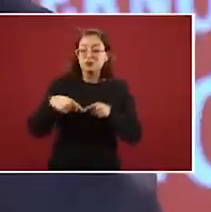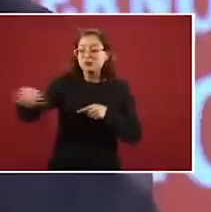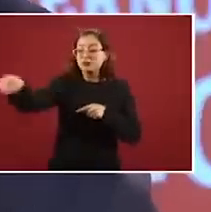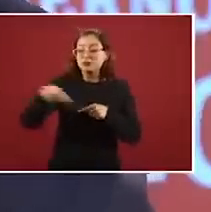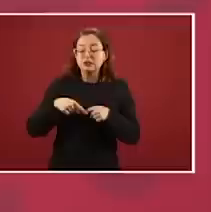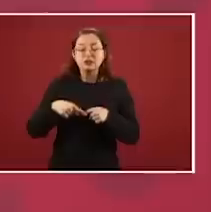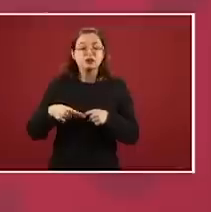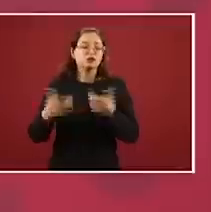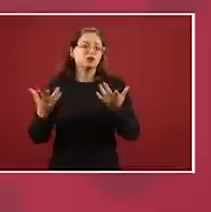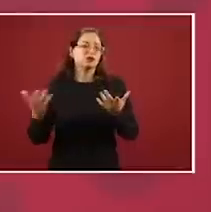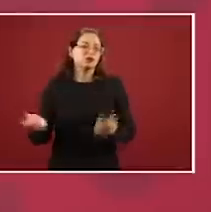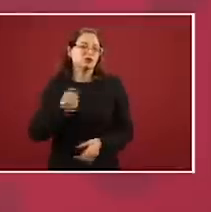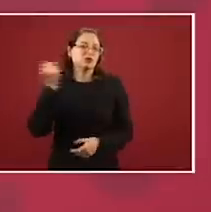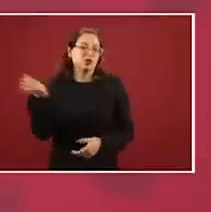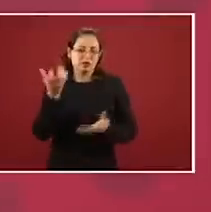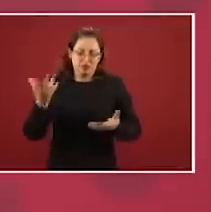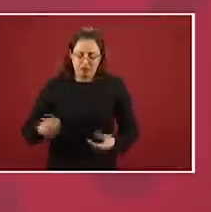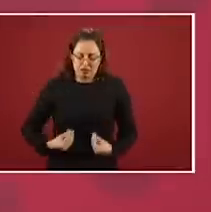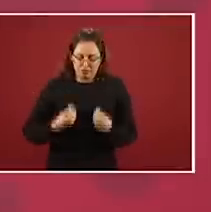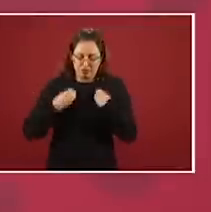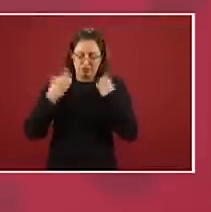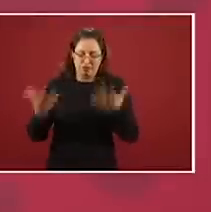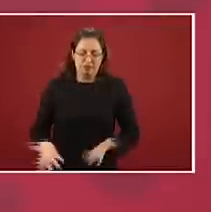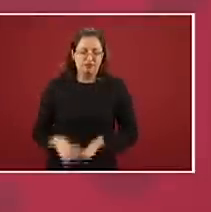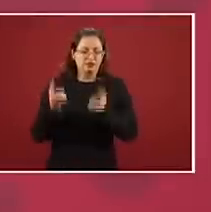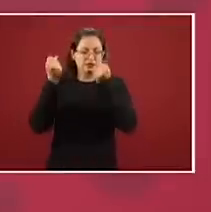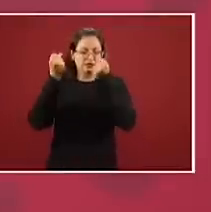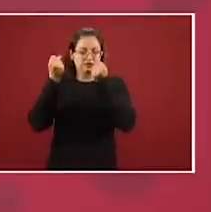y me salvaron por eso.